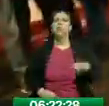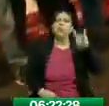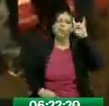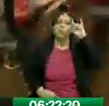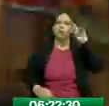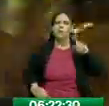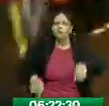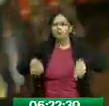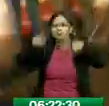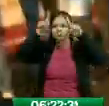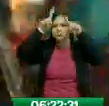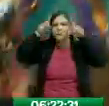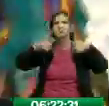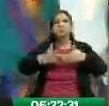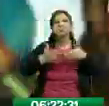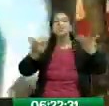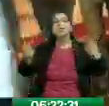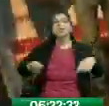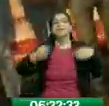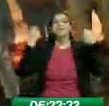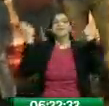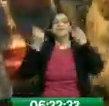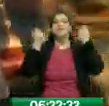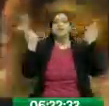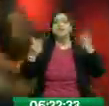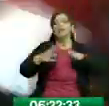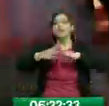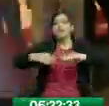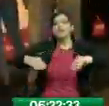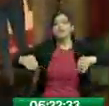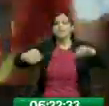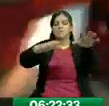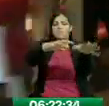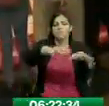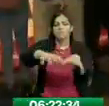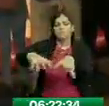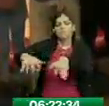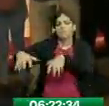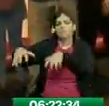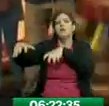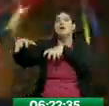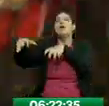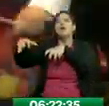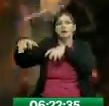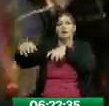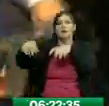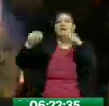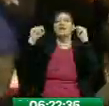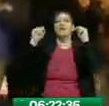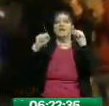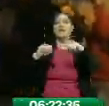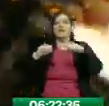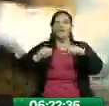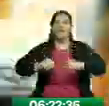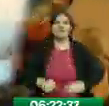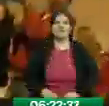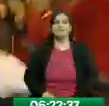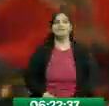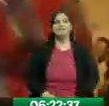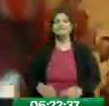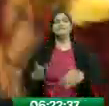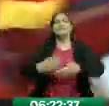de agradecimiento a la fertilidad de la tierra. En su cabeza lleva un calendario lunar y siempre está representando la